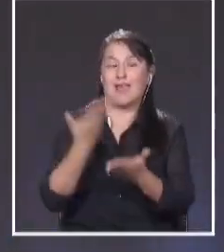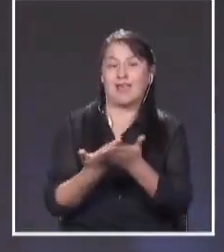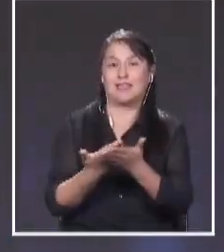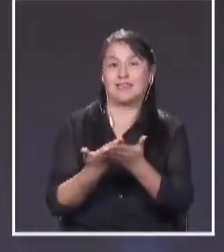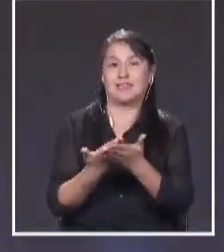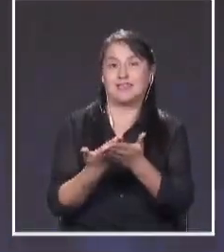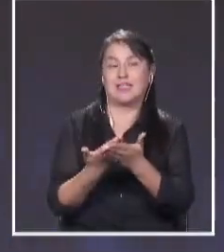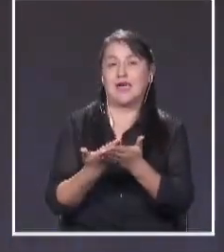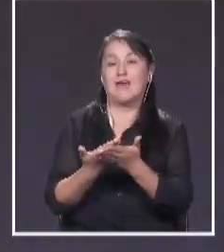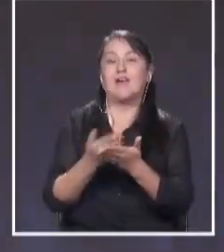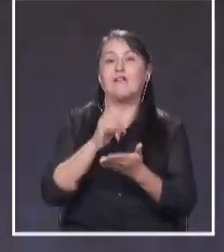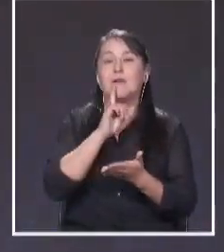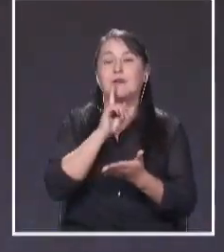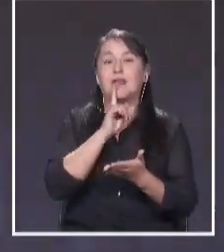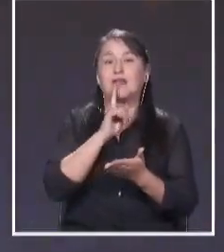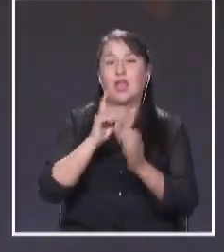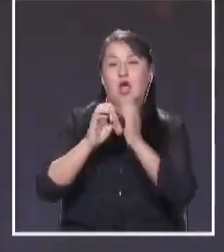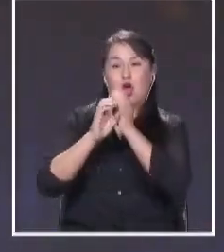un observatorio